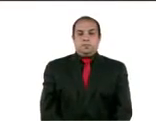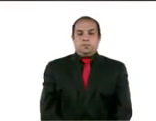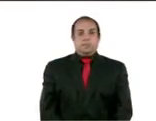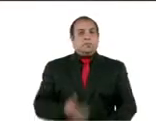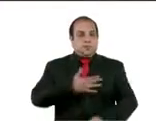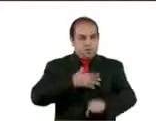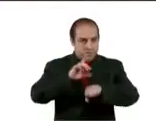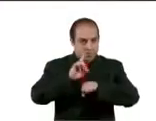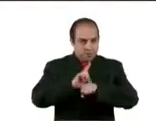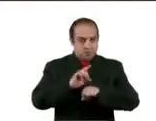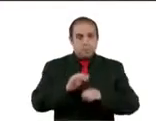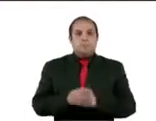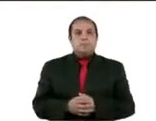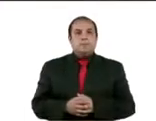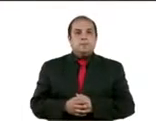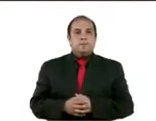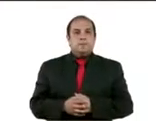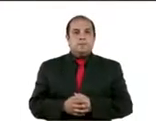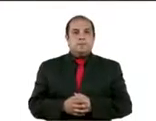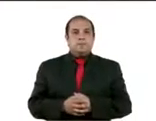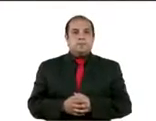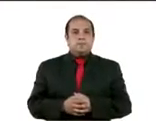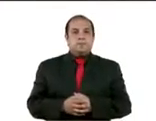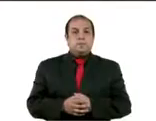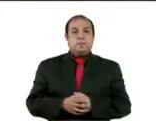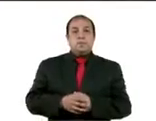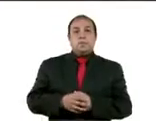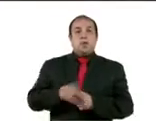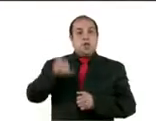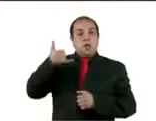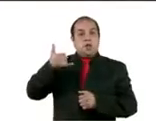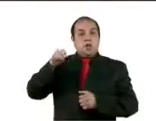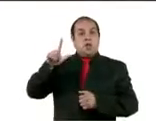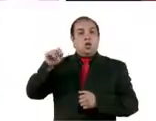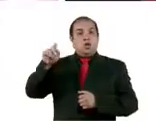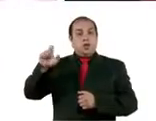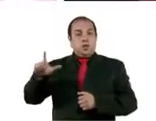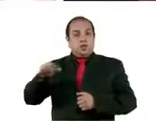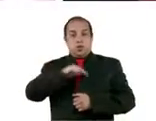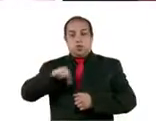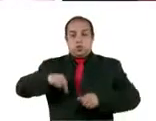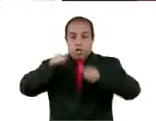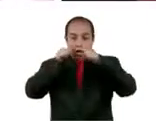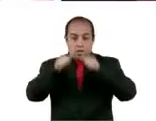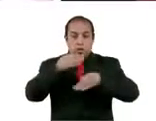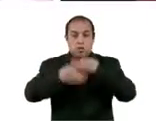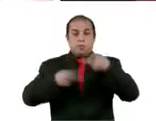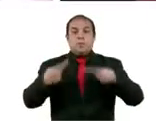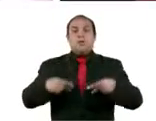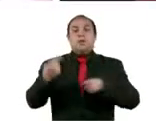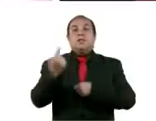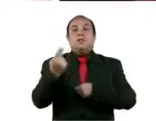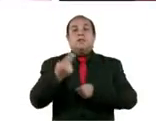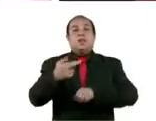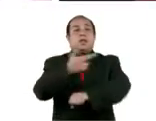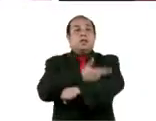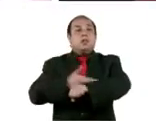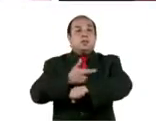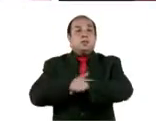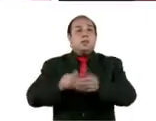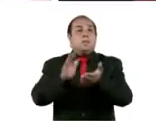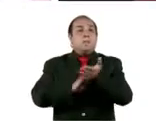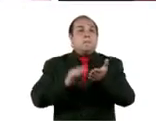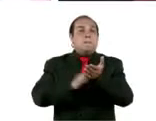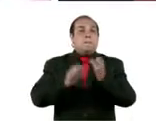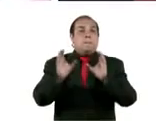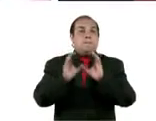Buenos días. Sí, efectivamente en Locatel vamos a estar atendiendo a todas las personas que requieran tramitar una constancia,